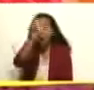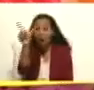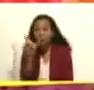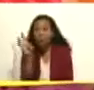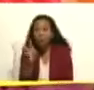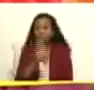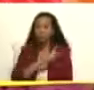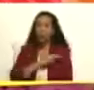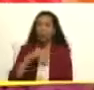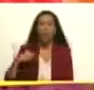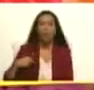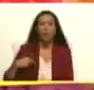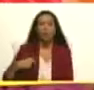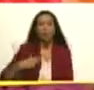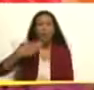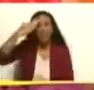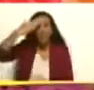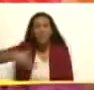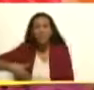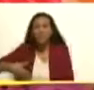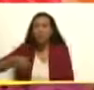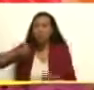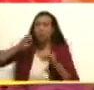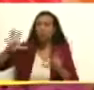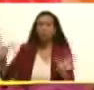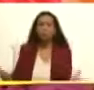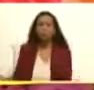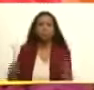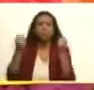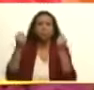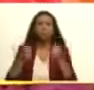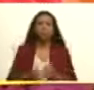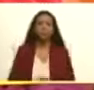es nuestra milicia bolivariana, donde el pueblo puede...